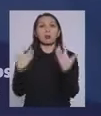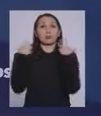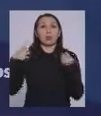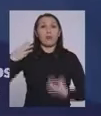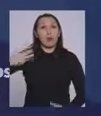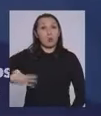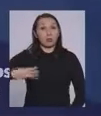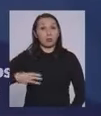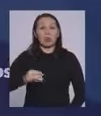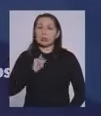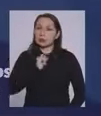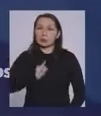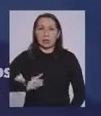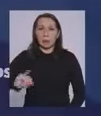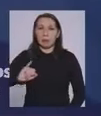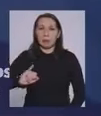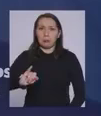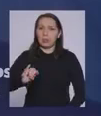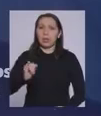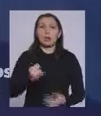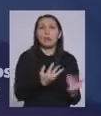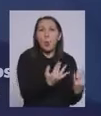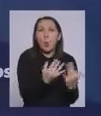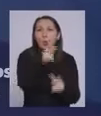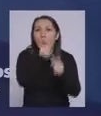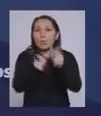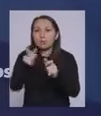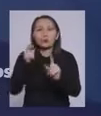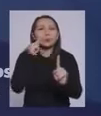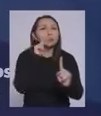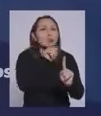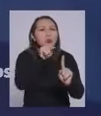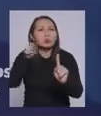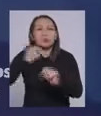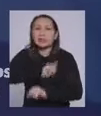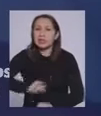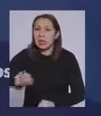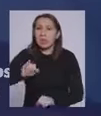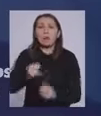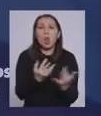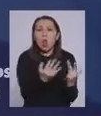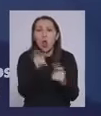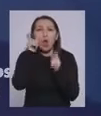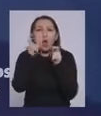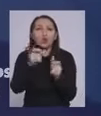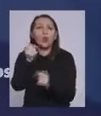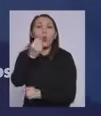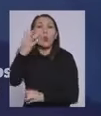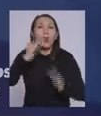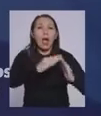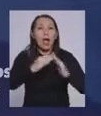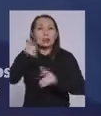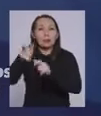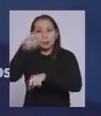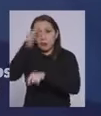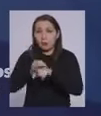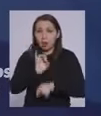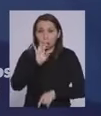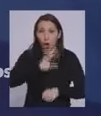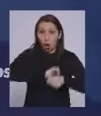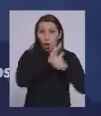municipales, siempre ha hecho trazabilidad, siempre hace trazabilidad, no solamente en el caso del